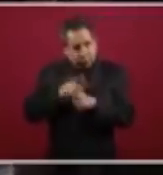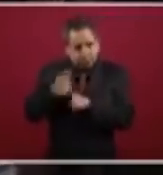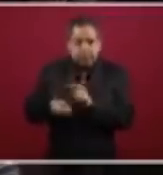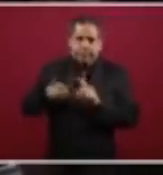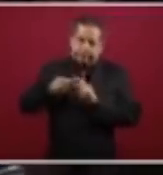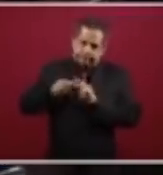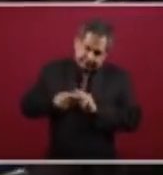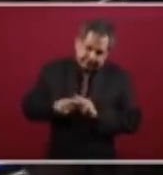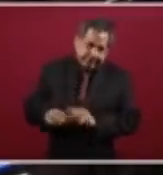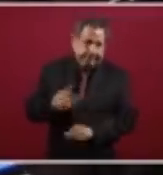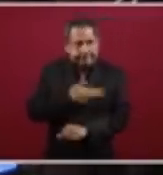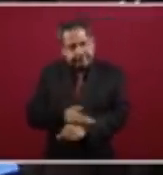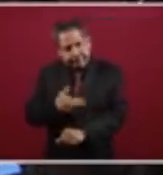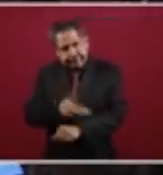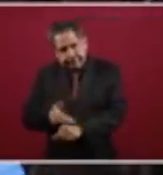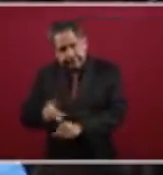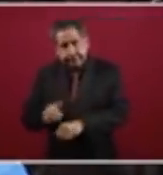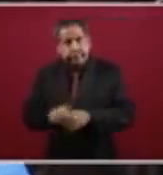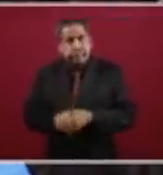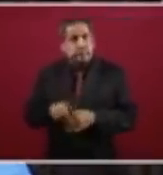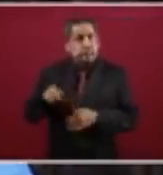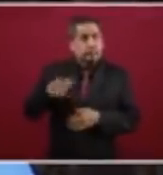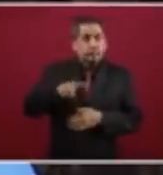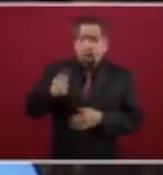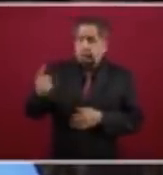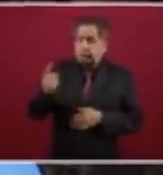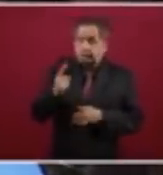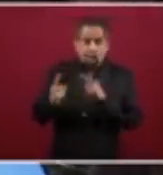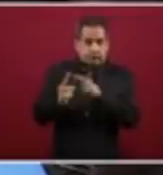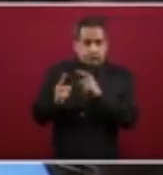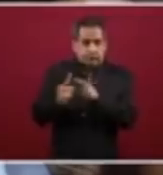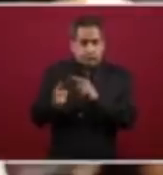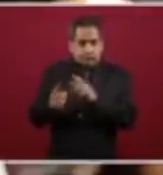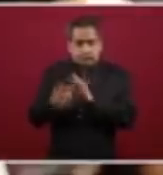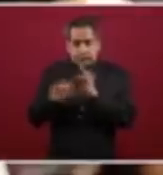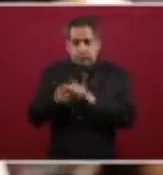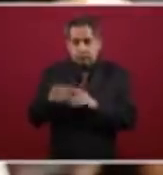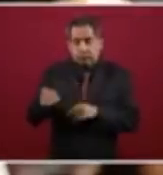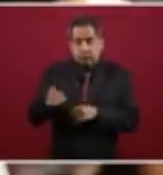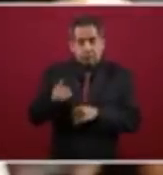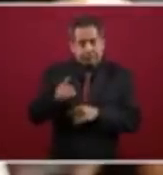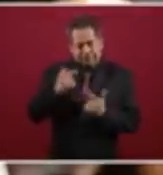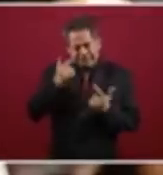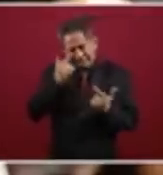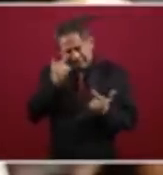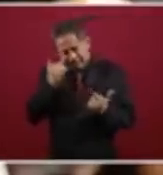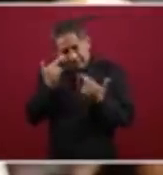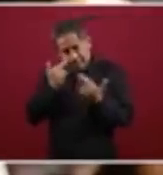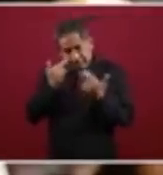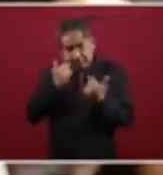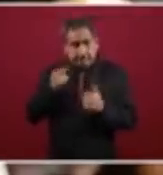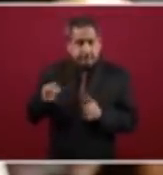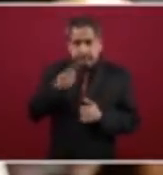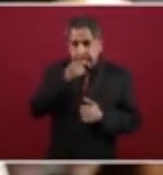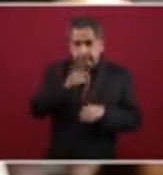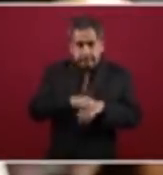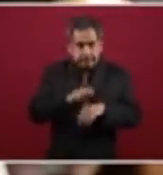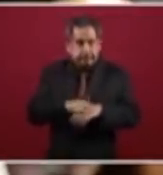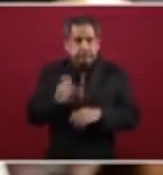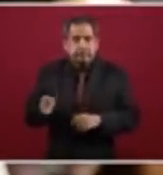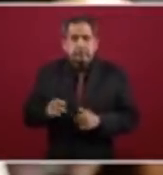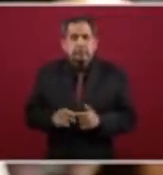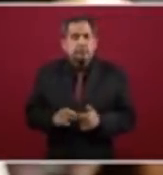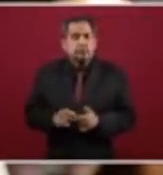cero. Una persona de ellas, que lidera ahí al grupo, a punto del llanto, me dijo